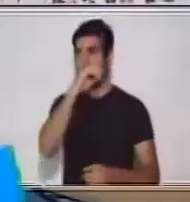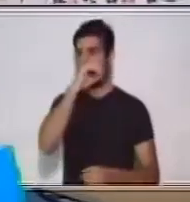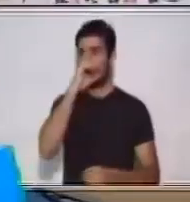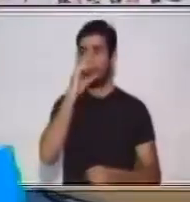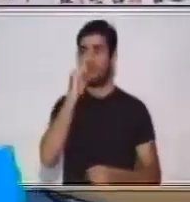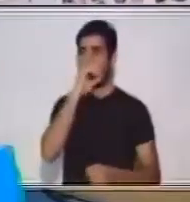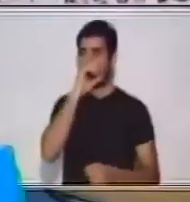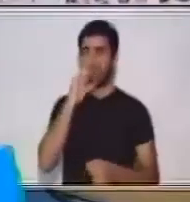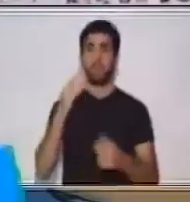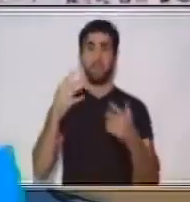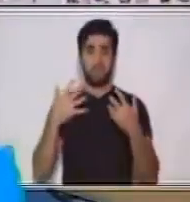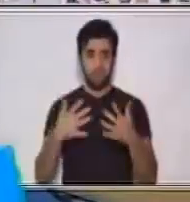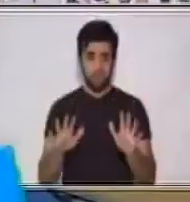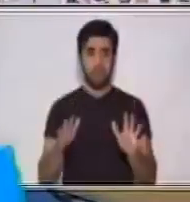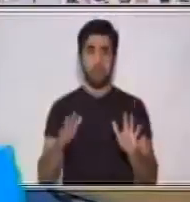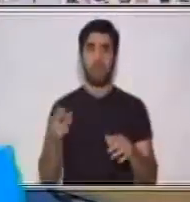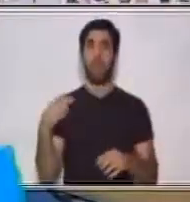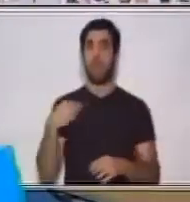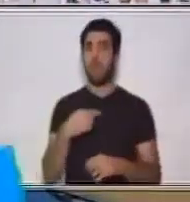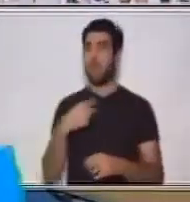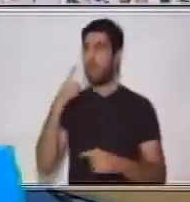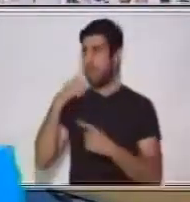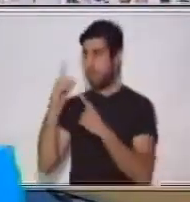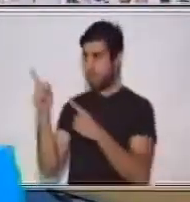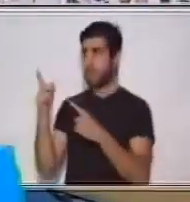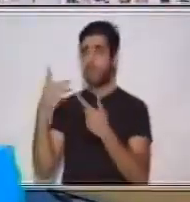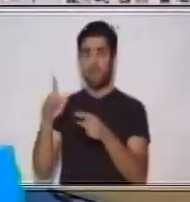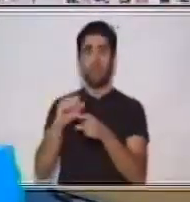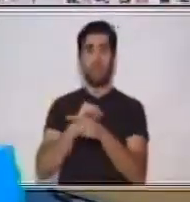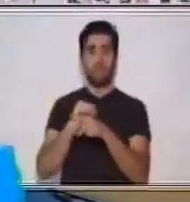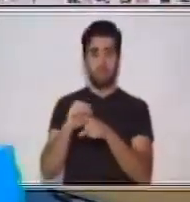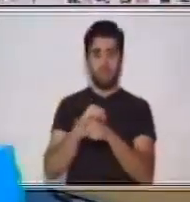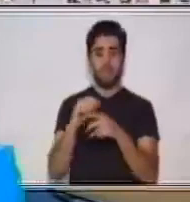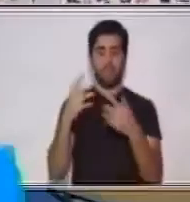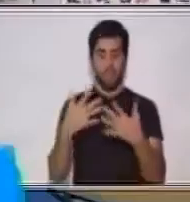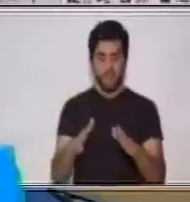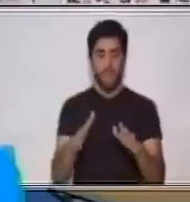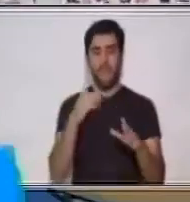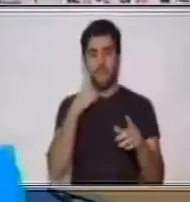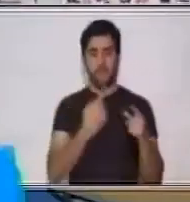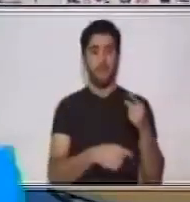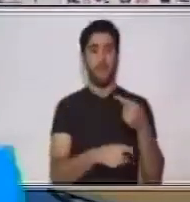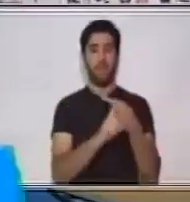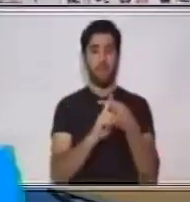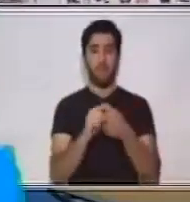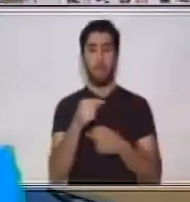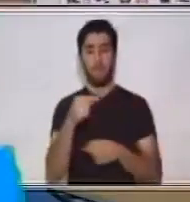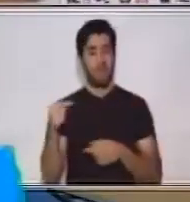aquí ya vimos y repasamos sumas y restas. Ya